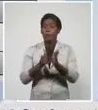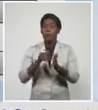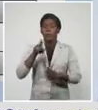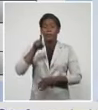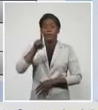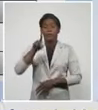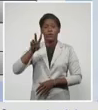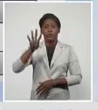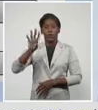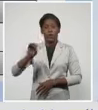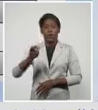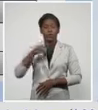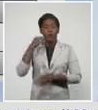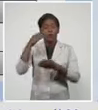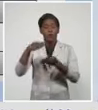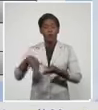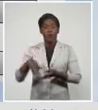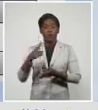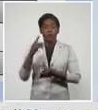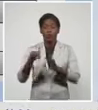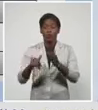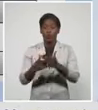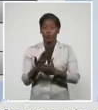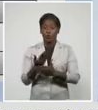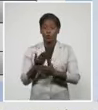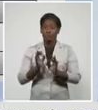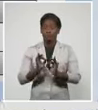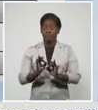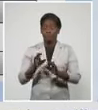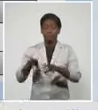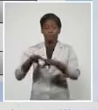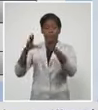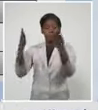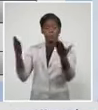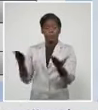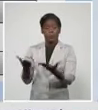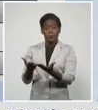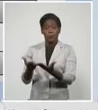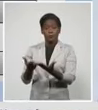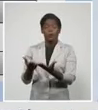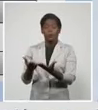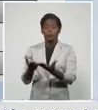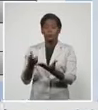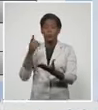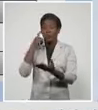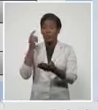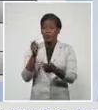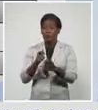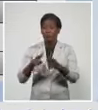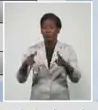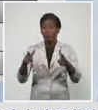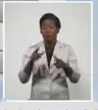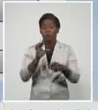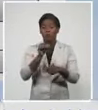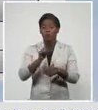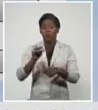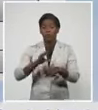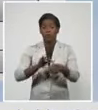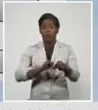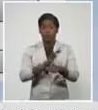2.725.140 fallecidos en el mundo hasta el día de ayer. Las